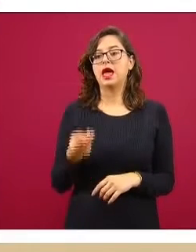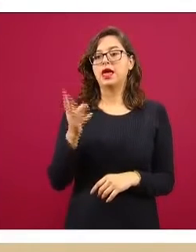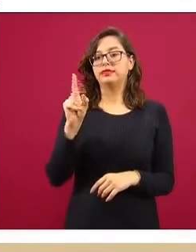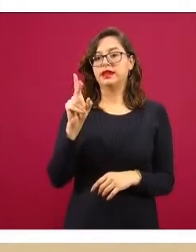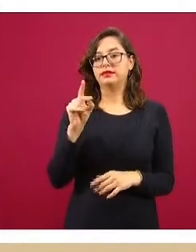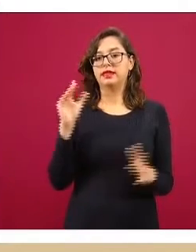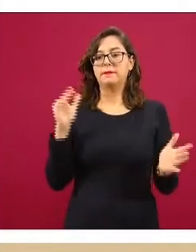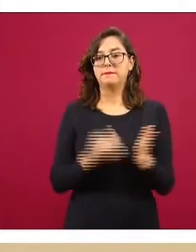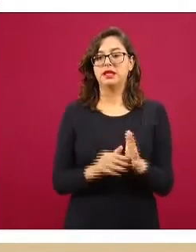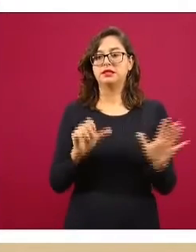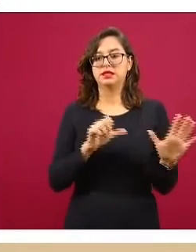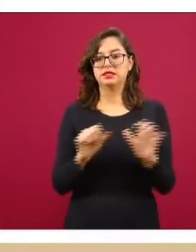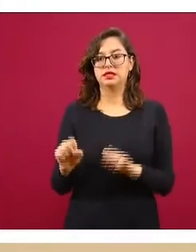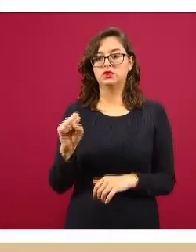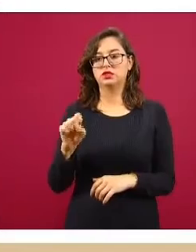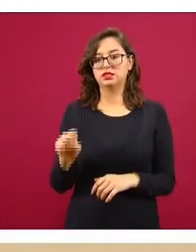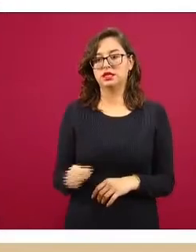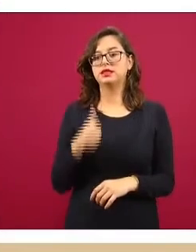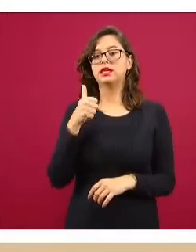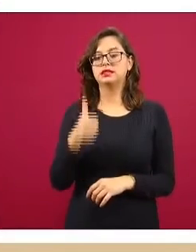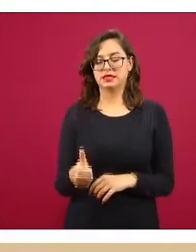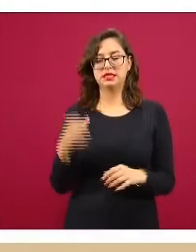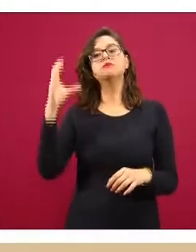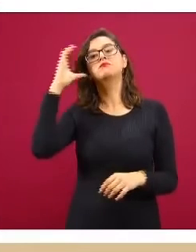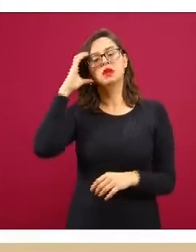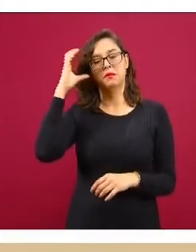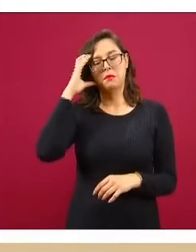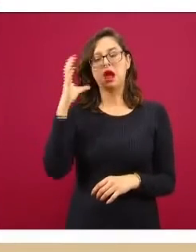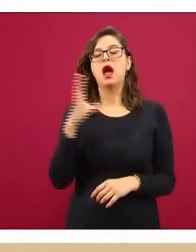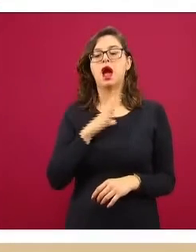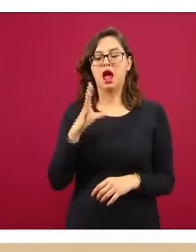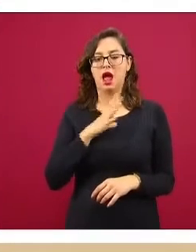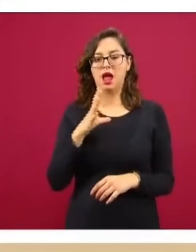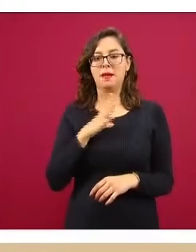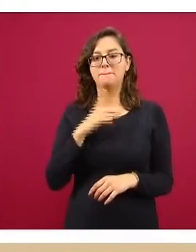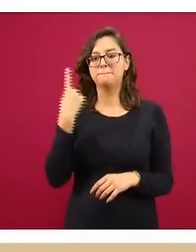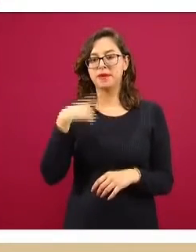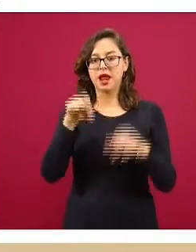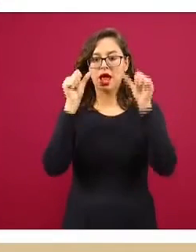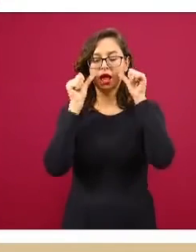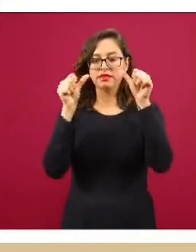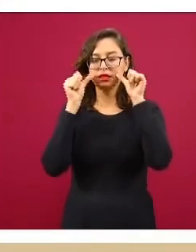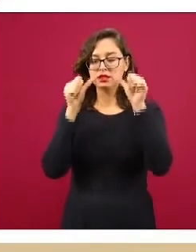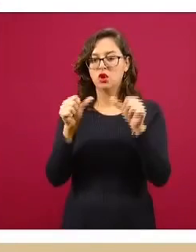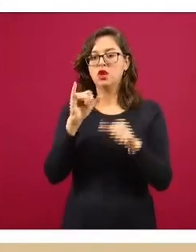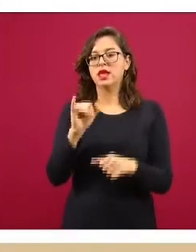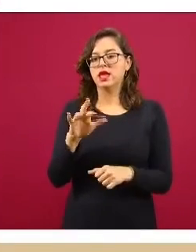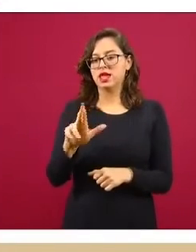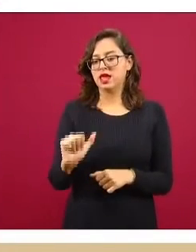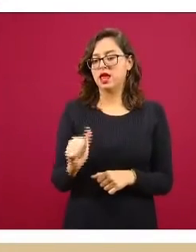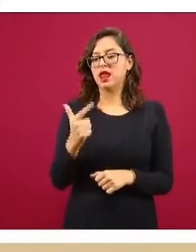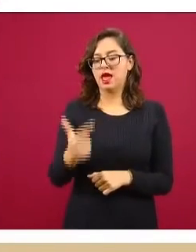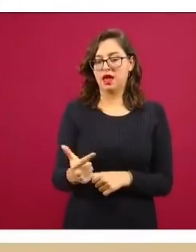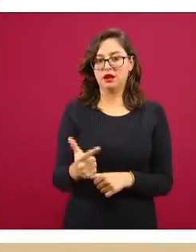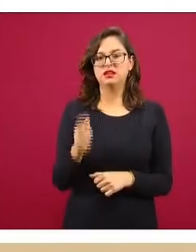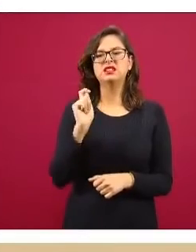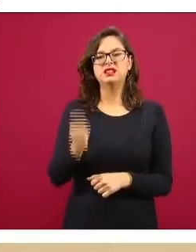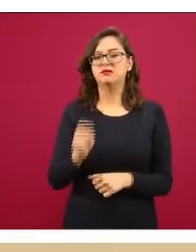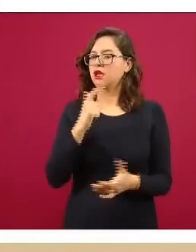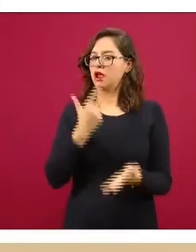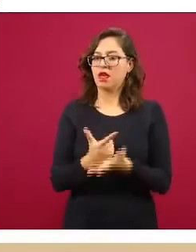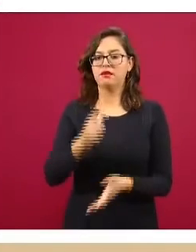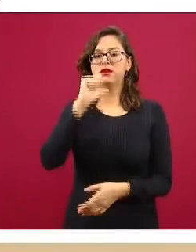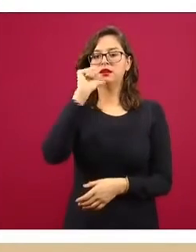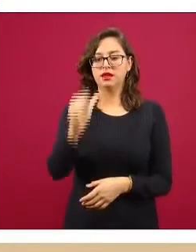30,666 camas que tenemos registradas o adjudicadas para atención de pacientes no críticos para